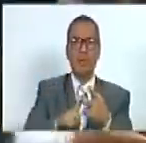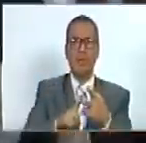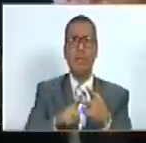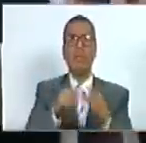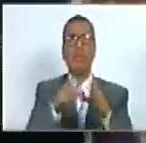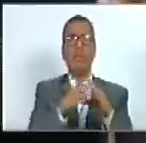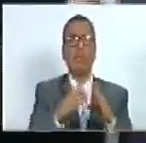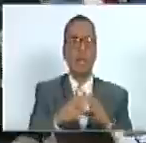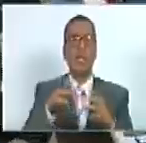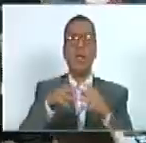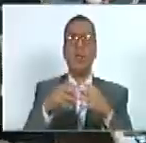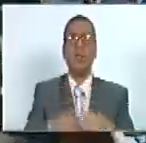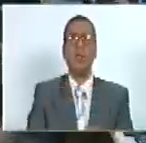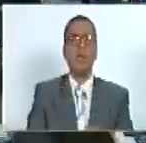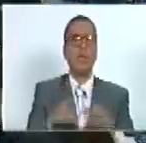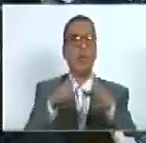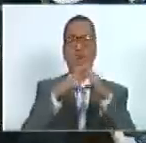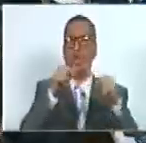consejos comunales,